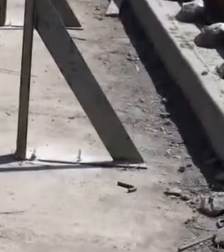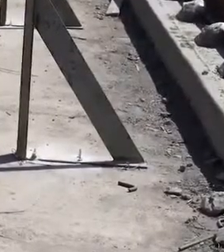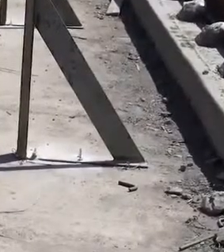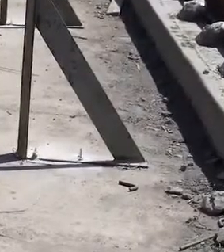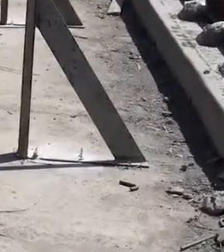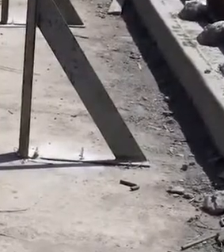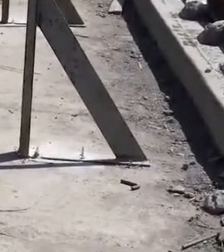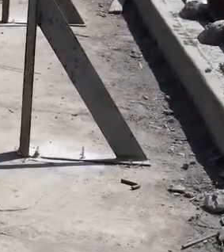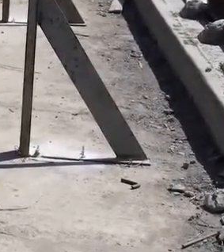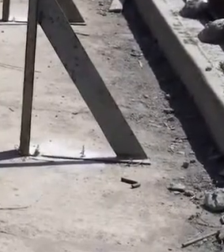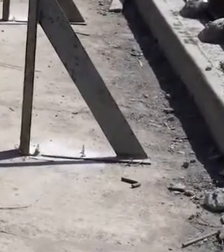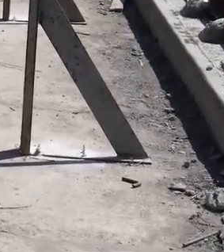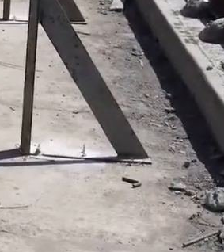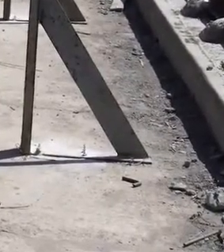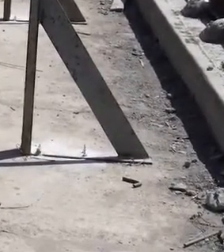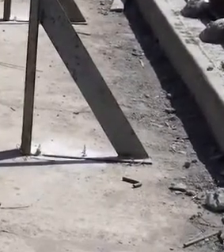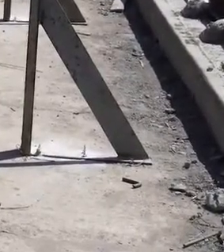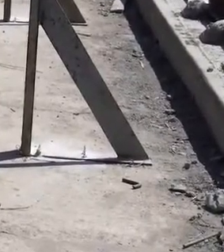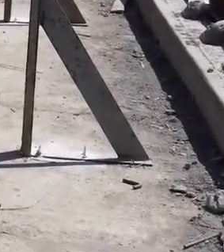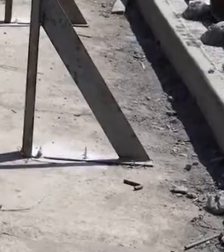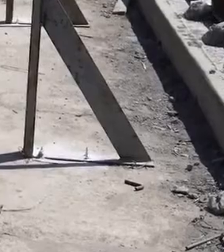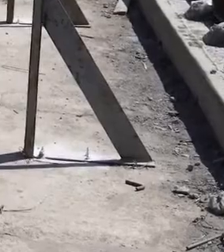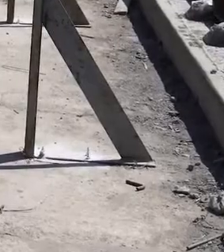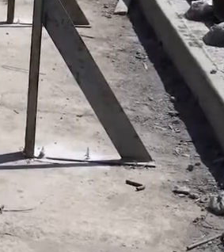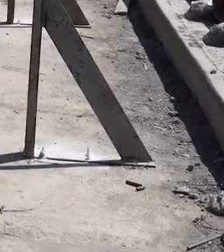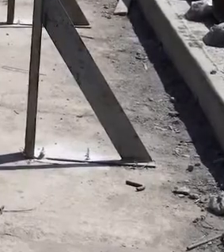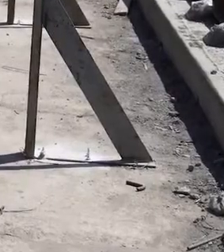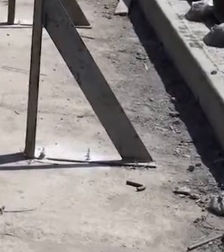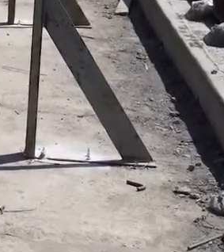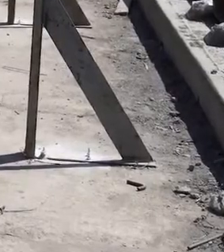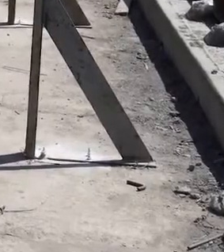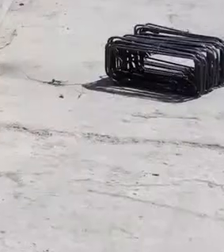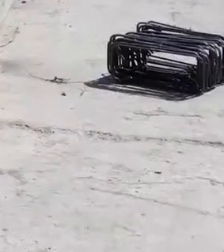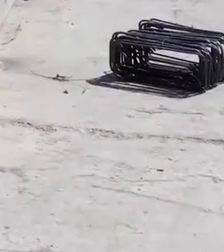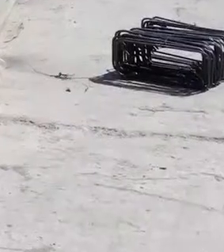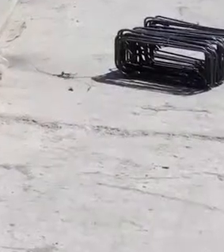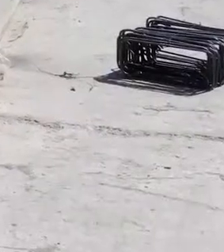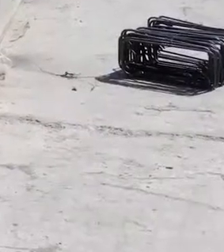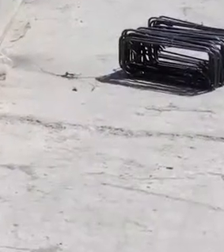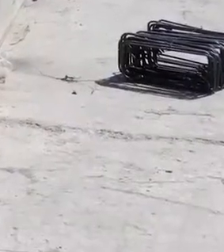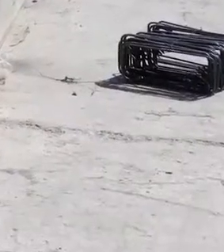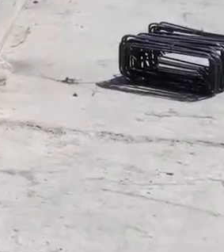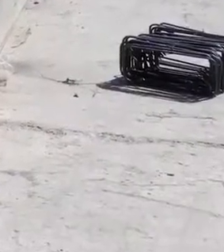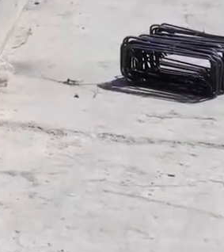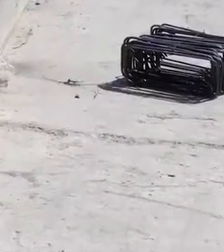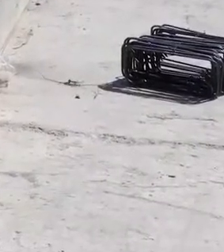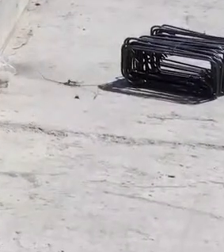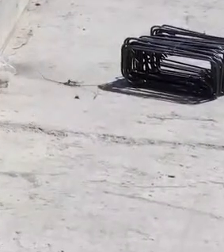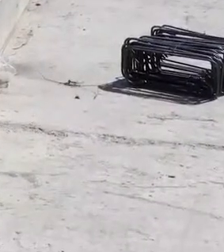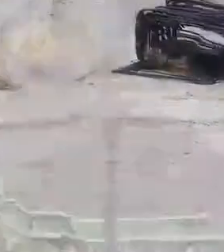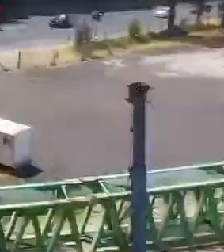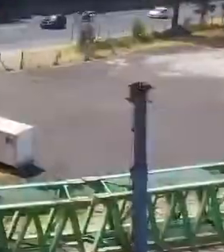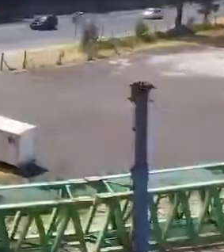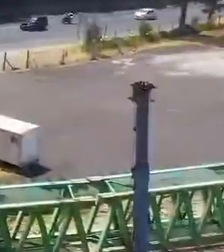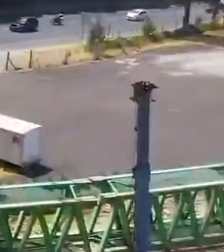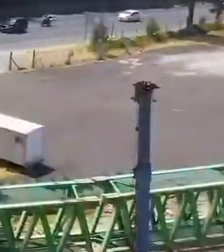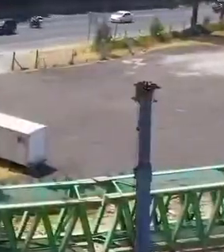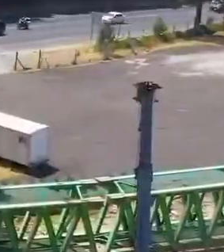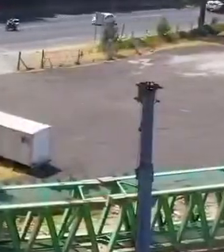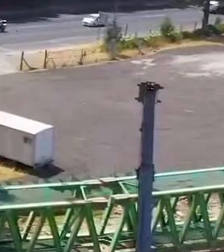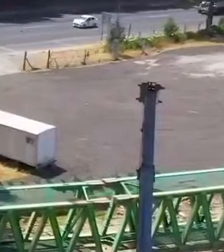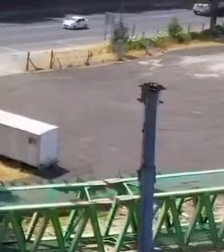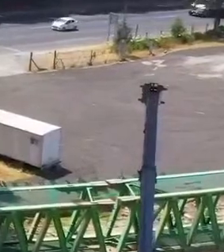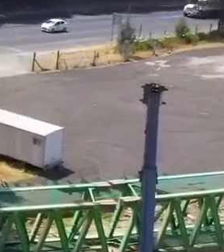los trabajos de instalación de vía y colado de plintos de concreto, llegando hasta el kilómetro 28.6.